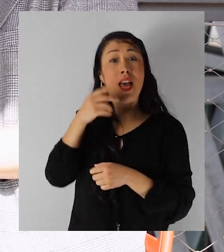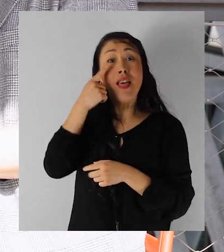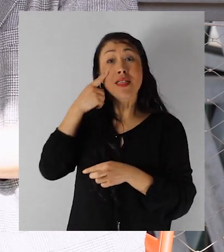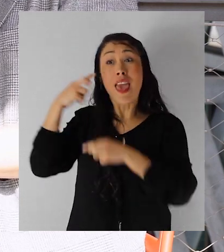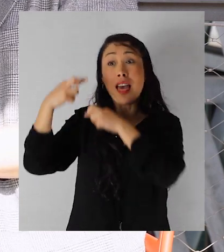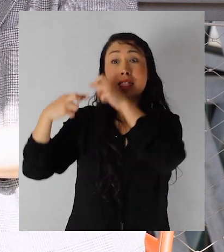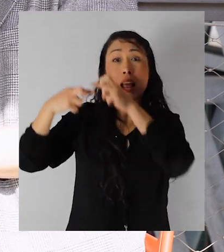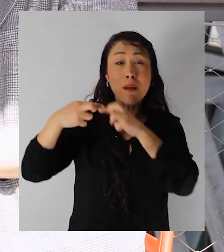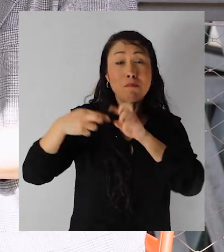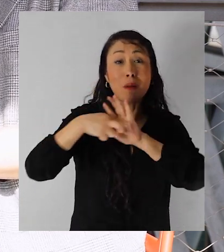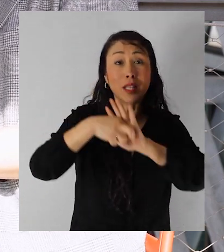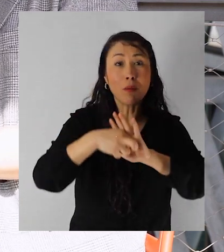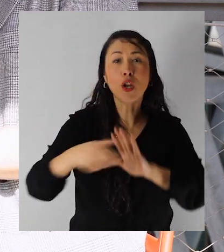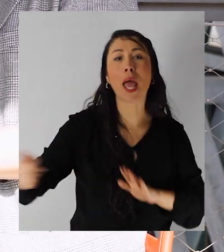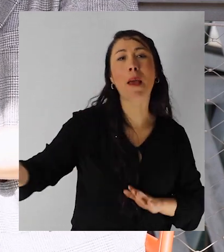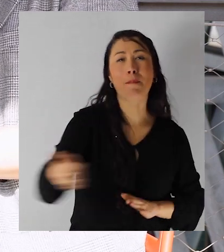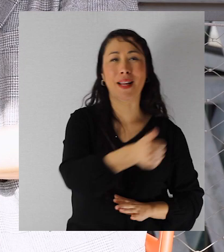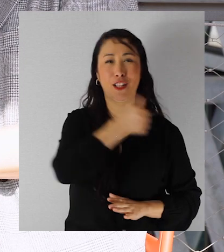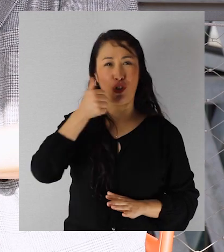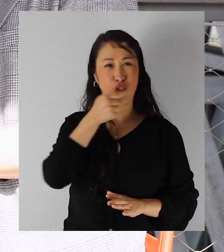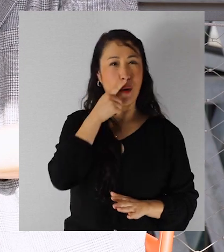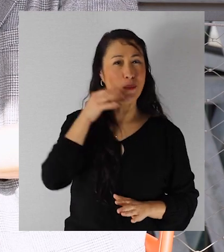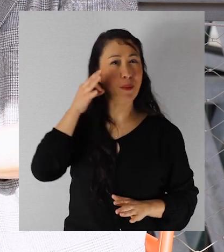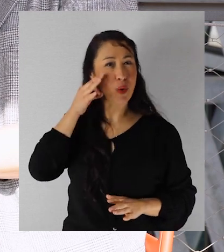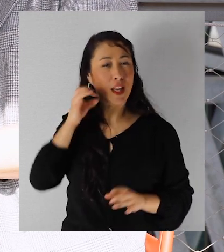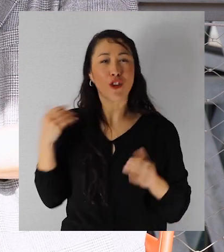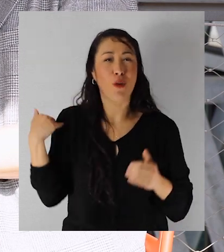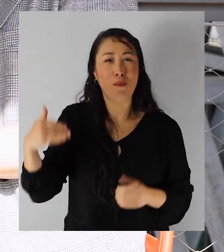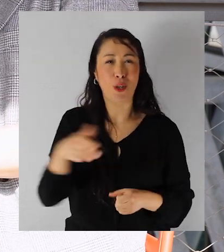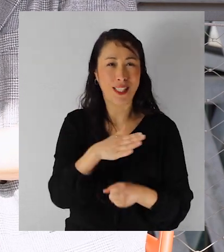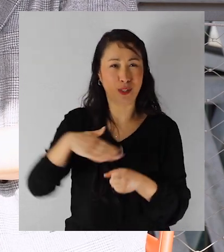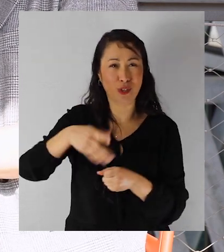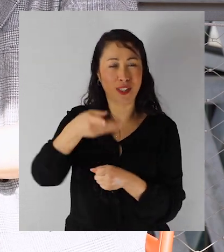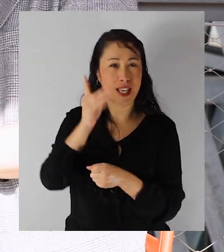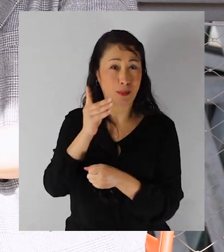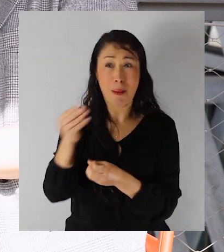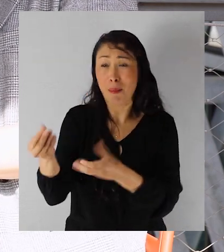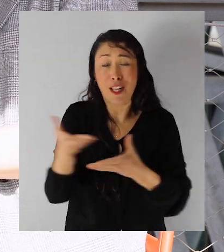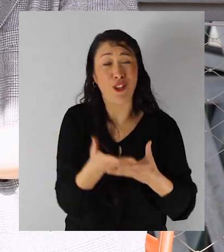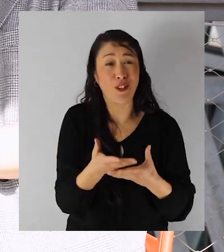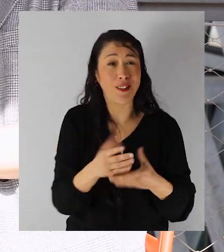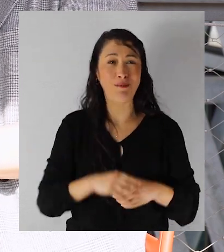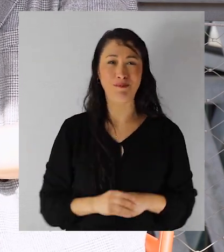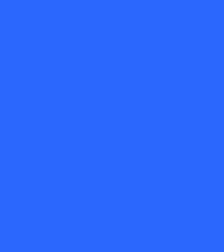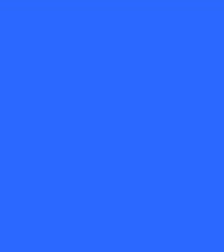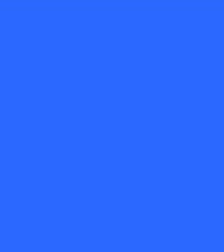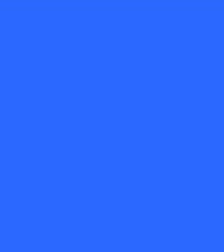para todos y todas, y la invitación es para todos y todas independiente de sus condiciones. Muchas gracias. Gracias.